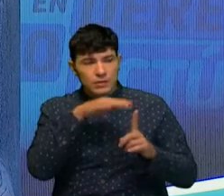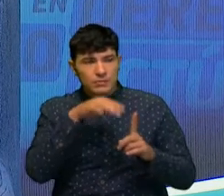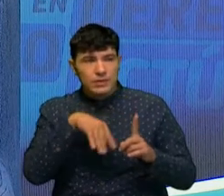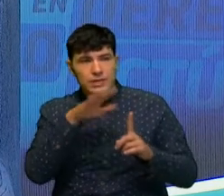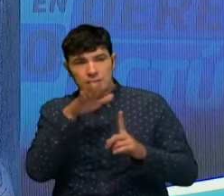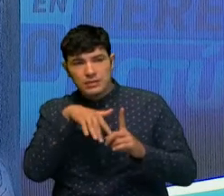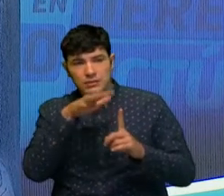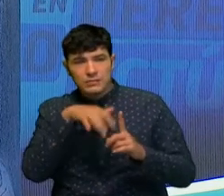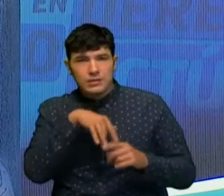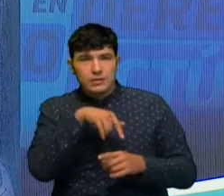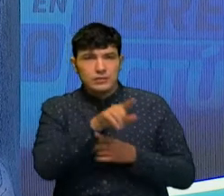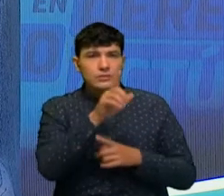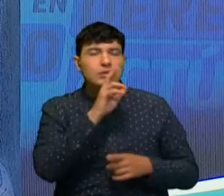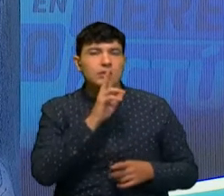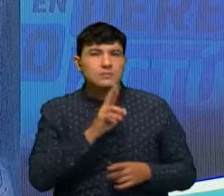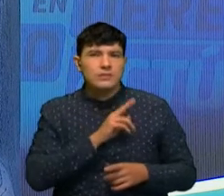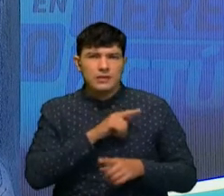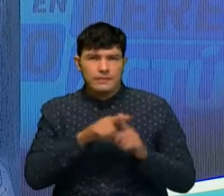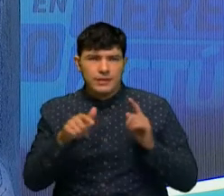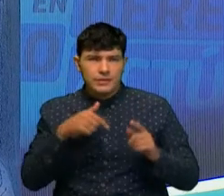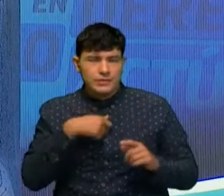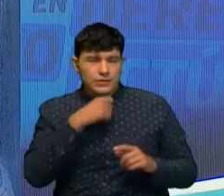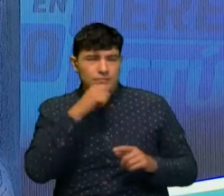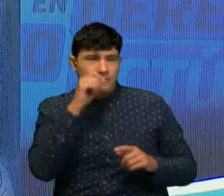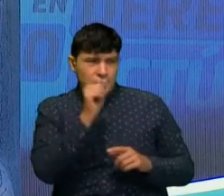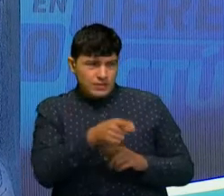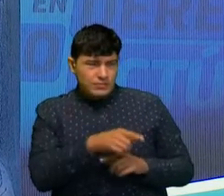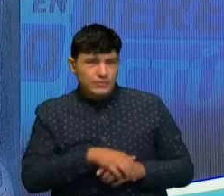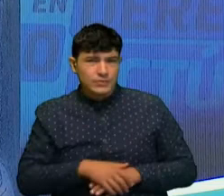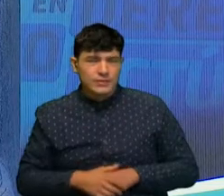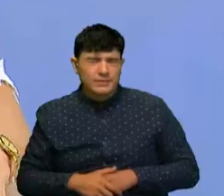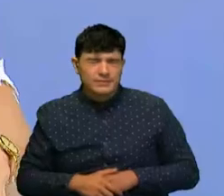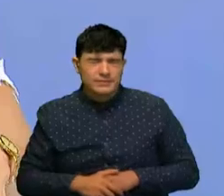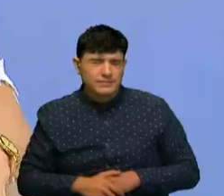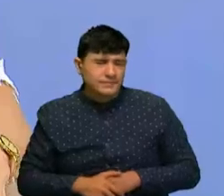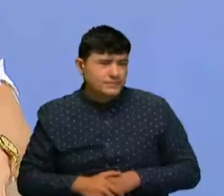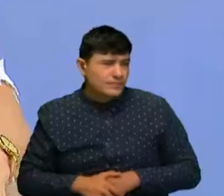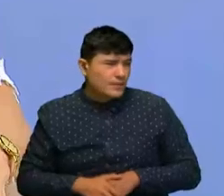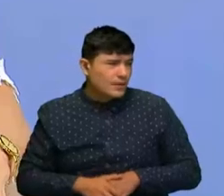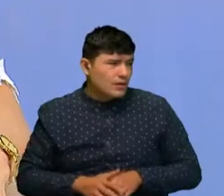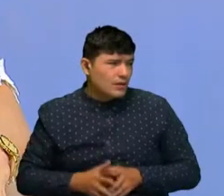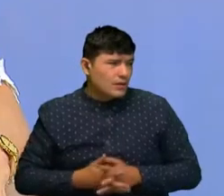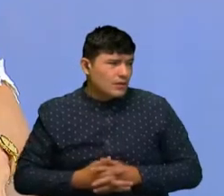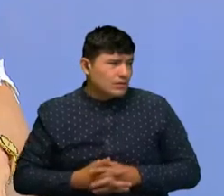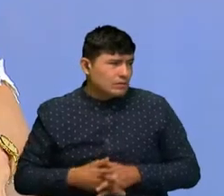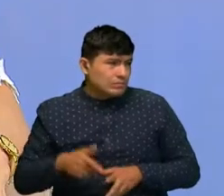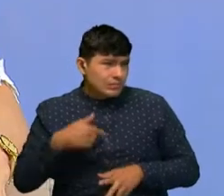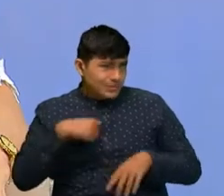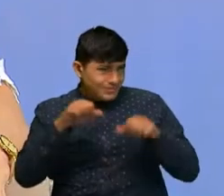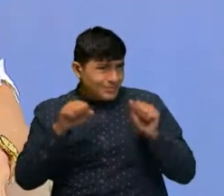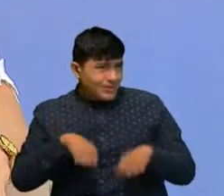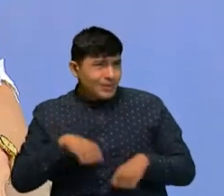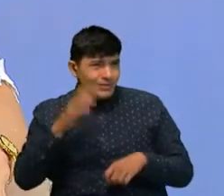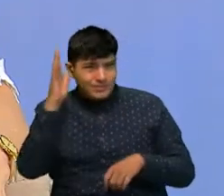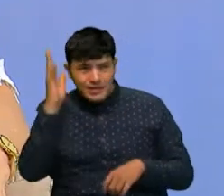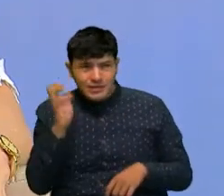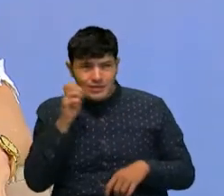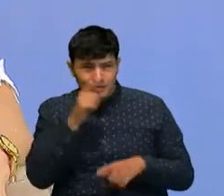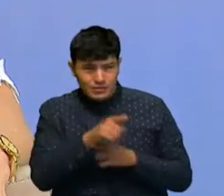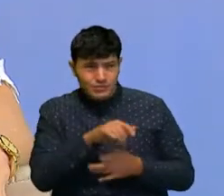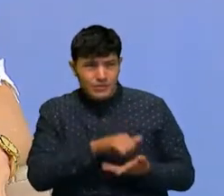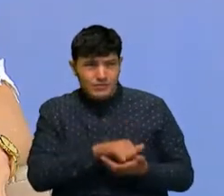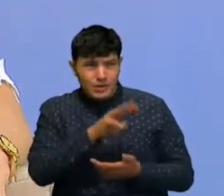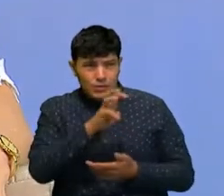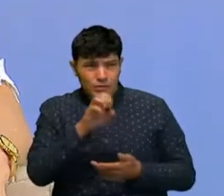respuesta. Entonces mi pregunta para la doctora pues es la siguiente: doctora, ¿yo puedo pensionarme con esas